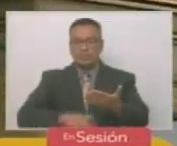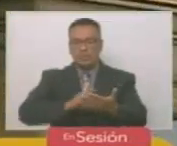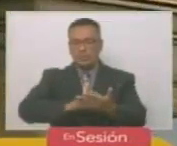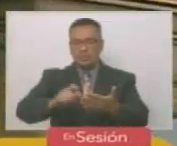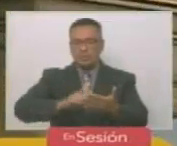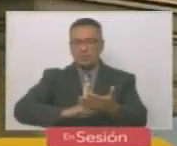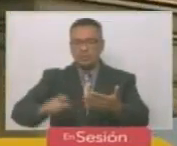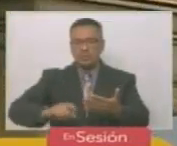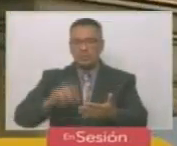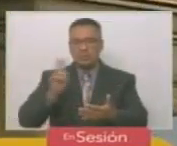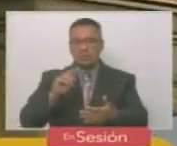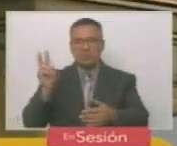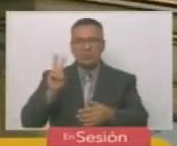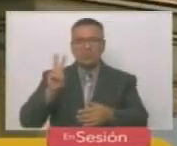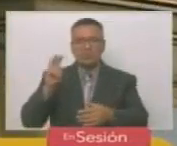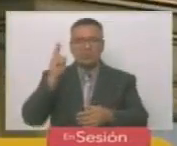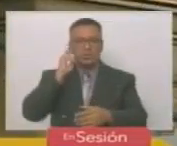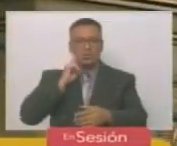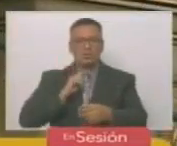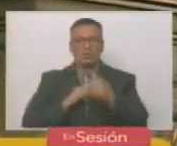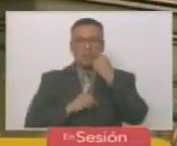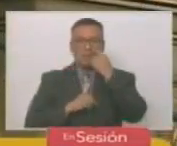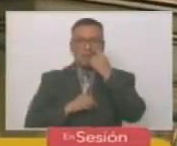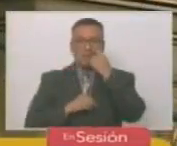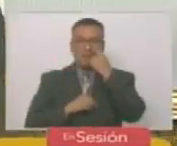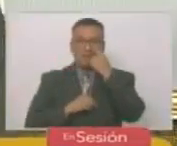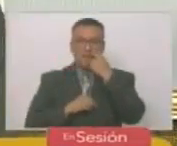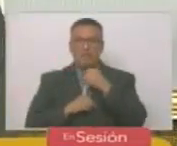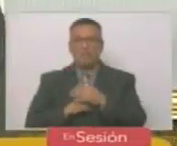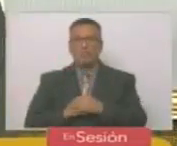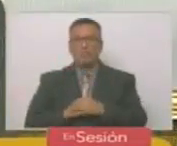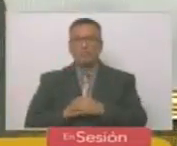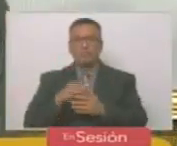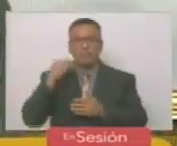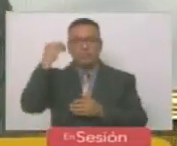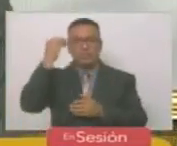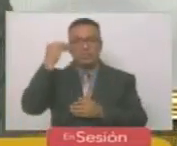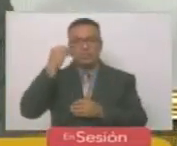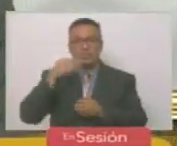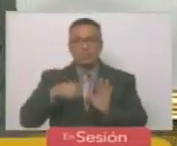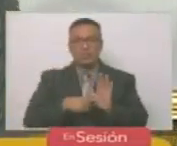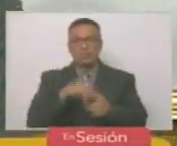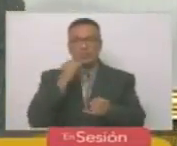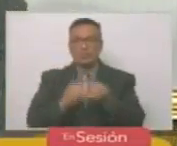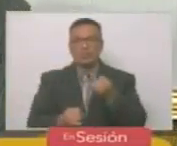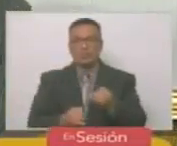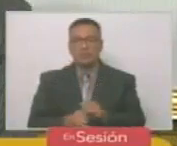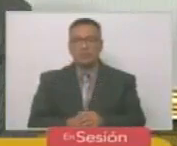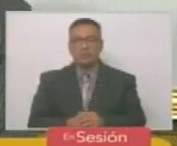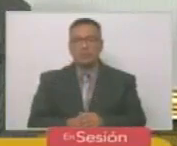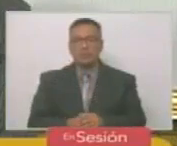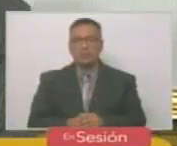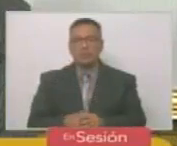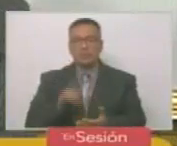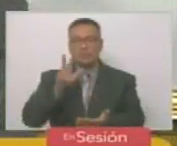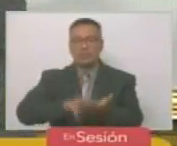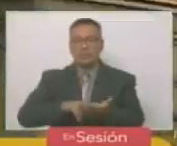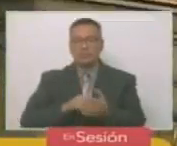Oficial de la República Bolivariana de Venezuela. En consideración a disposición final. Bien,